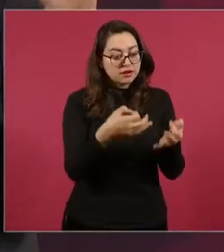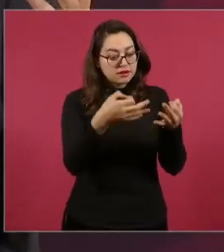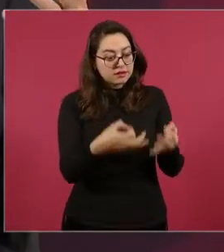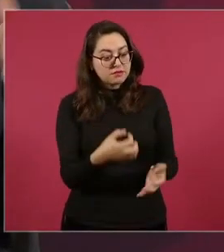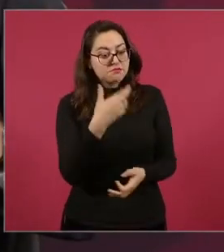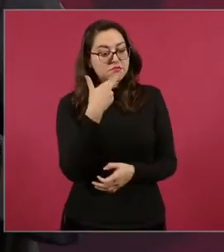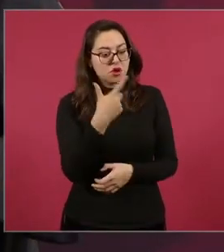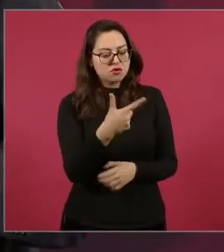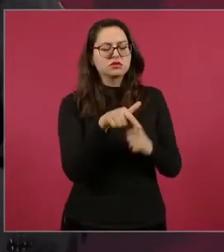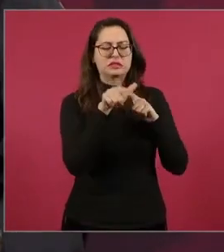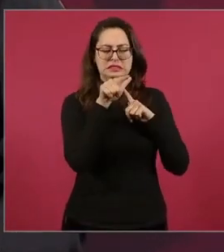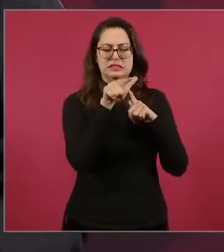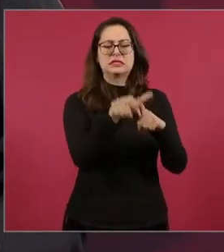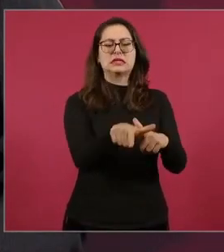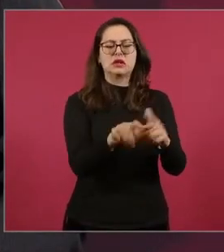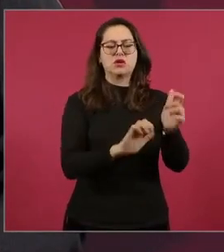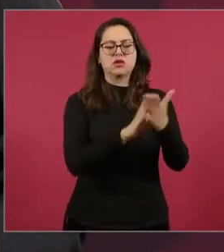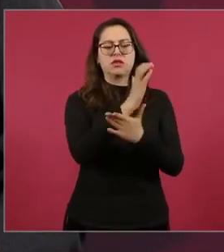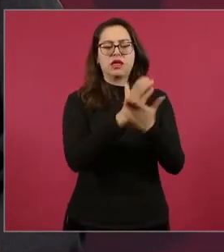respetamos los contratos,